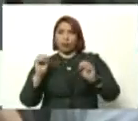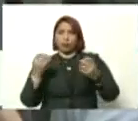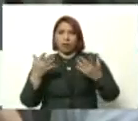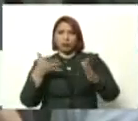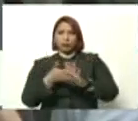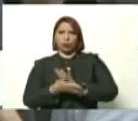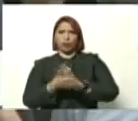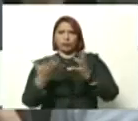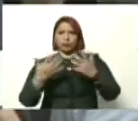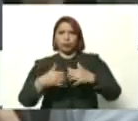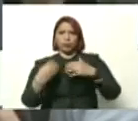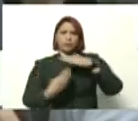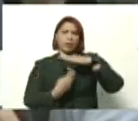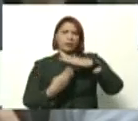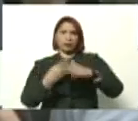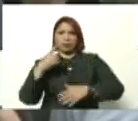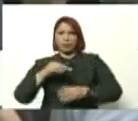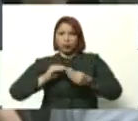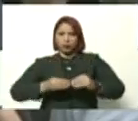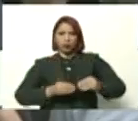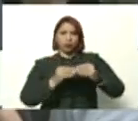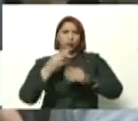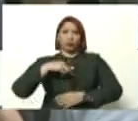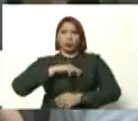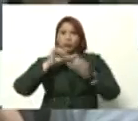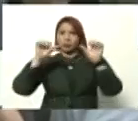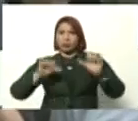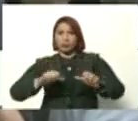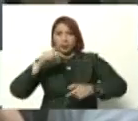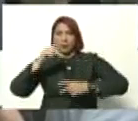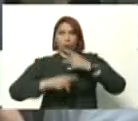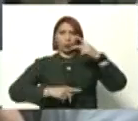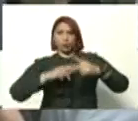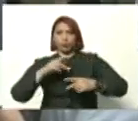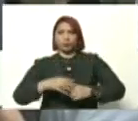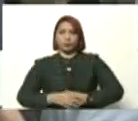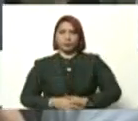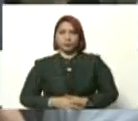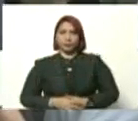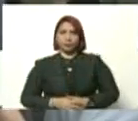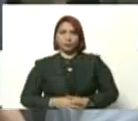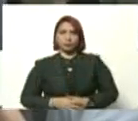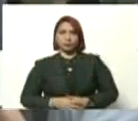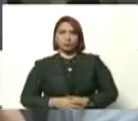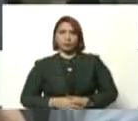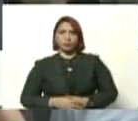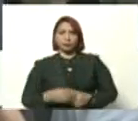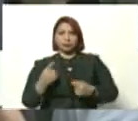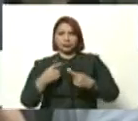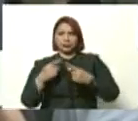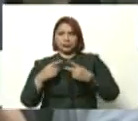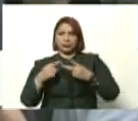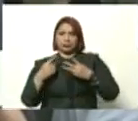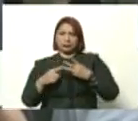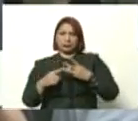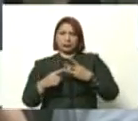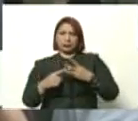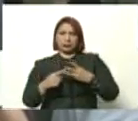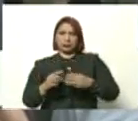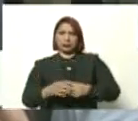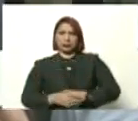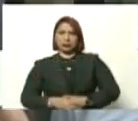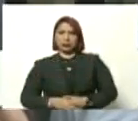que son las industrias básicas, en la que es la recuperación de nuestro sistema de producción de, digamos, de acero, de materiales, de